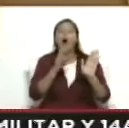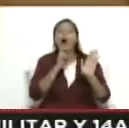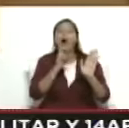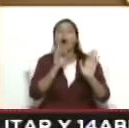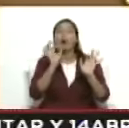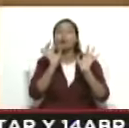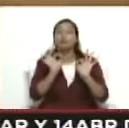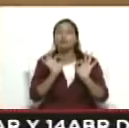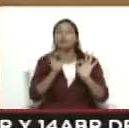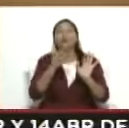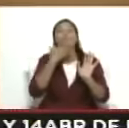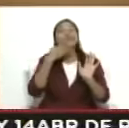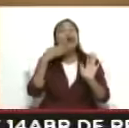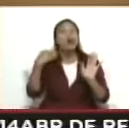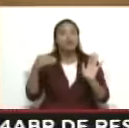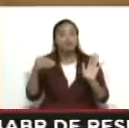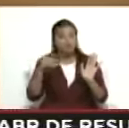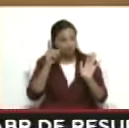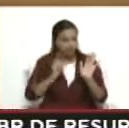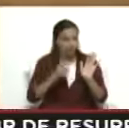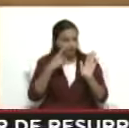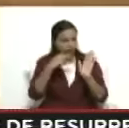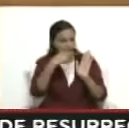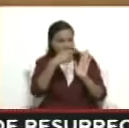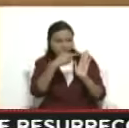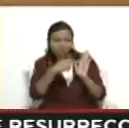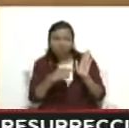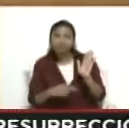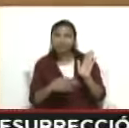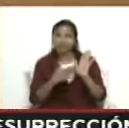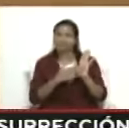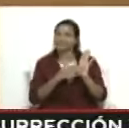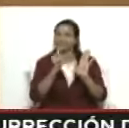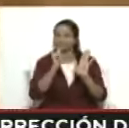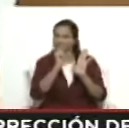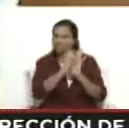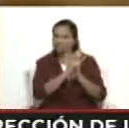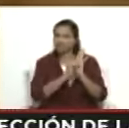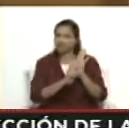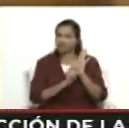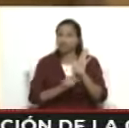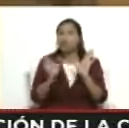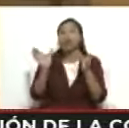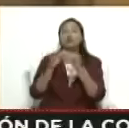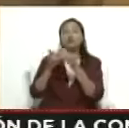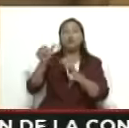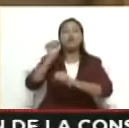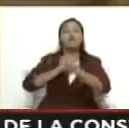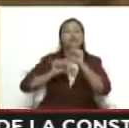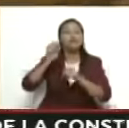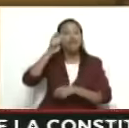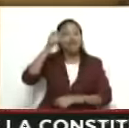juventud es un tesoro. Esto lo editó la Defensoría del Pueblo cuando el defensor era